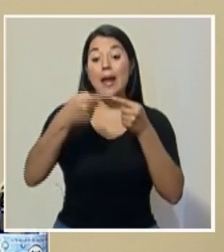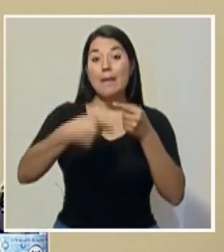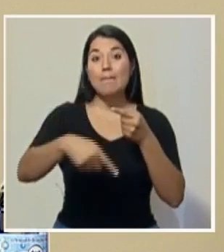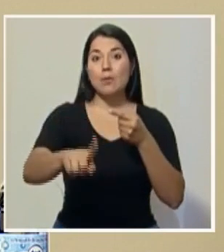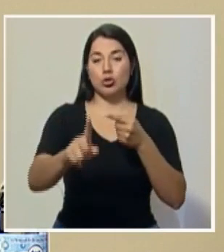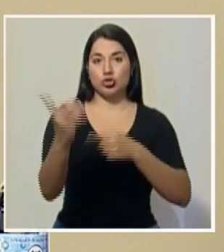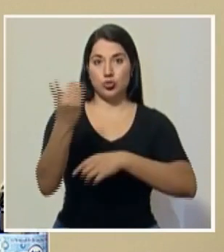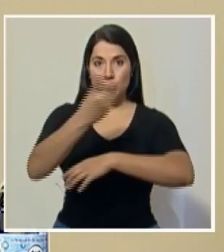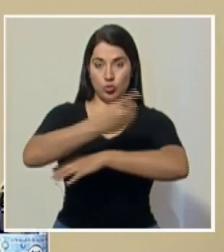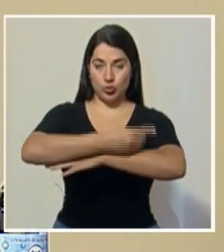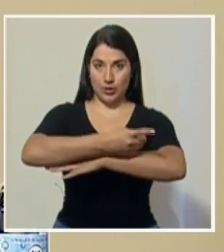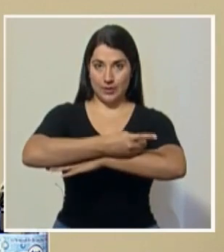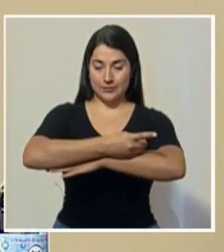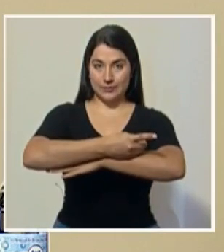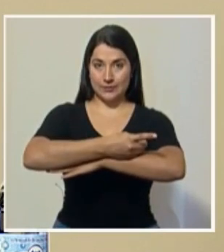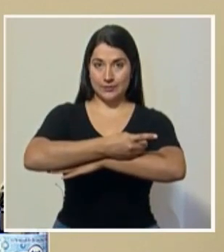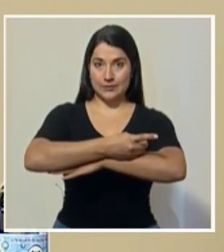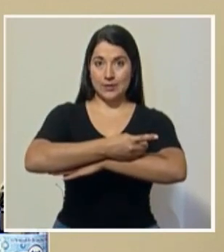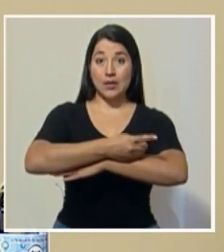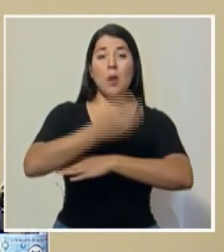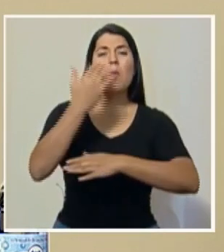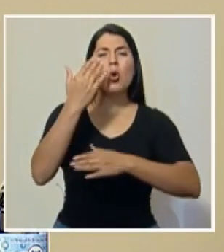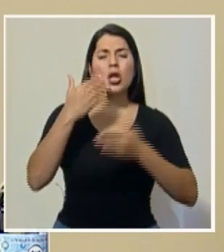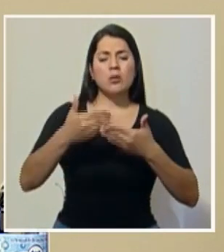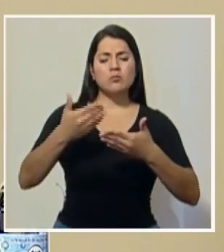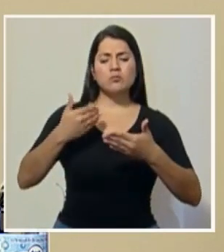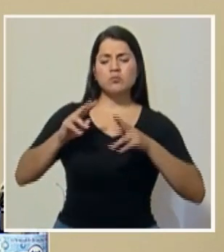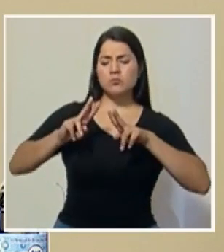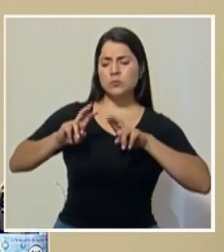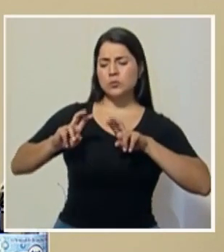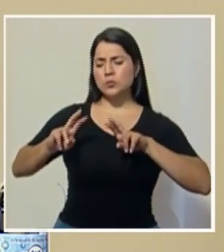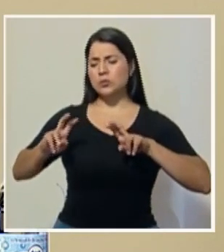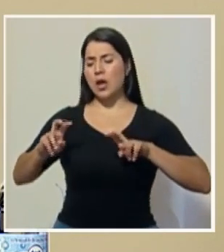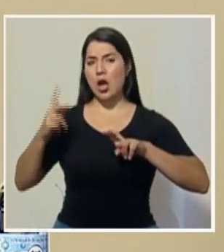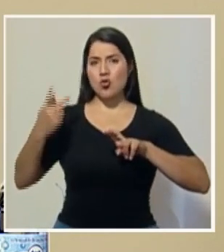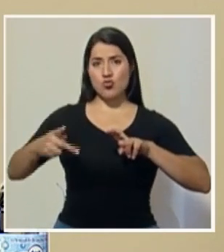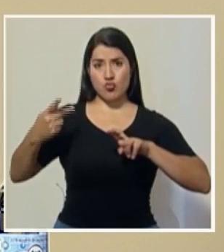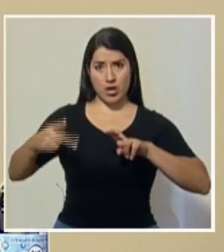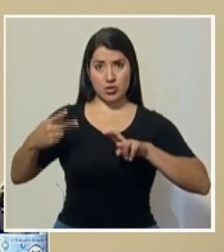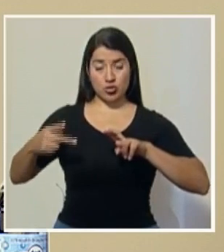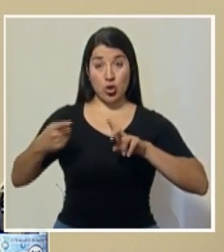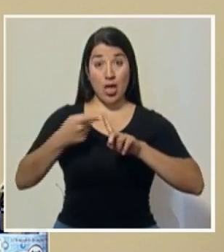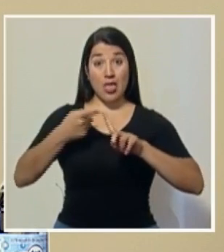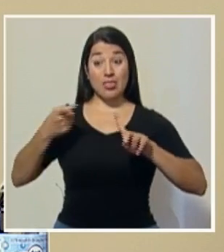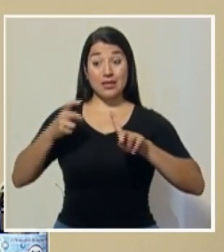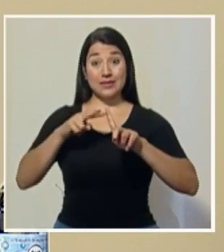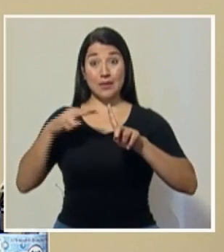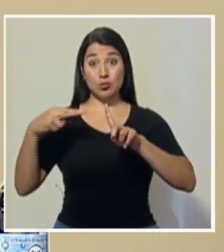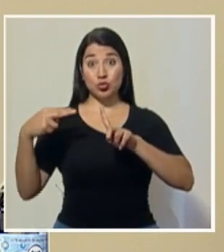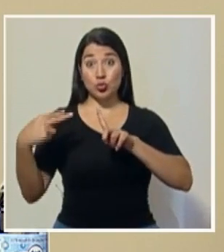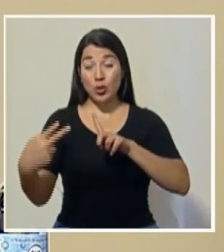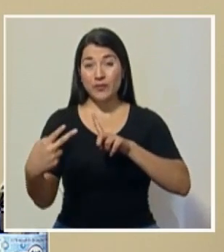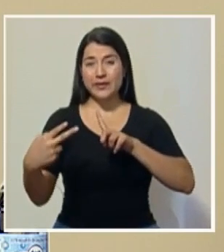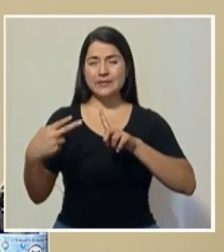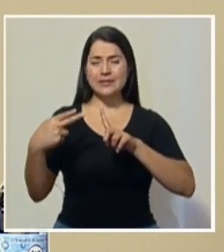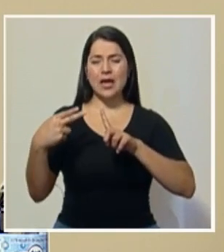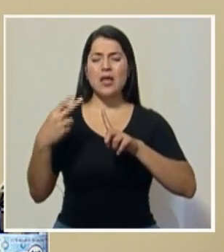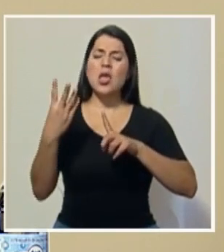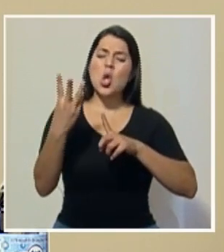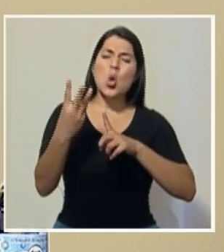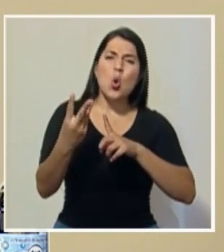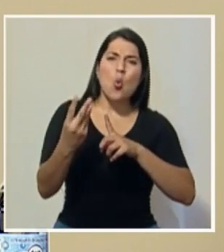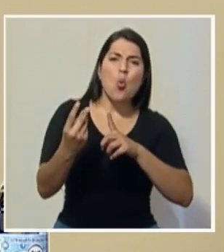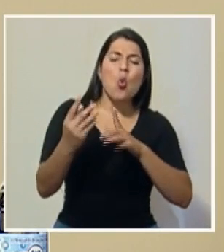días basados en análisis de riesgo, tanto desde el punto de vista de las proyecciones, que